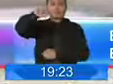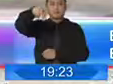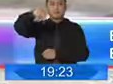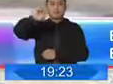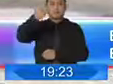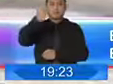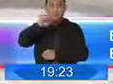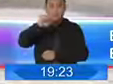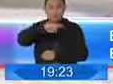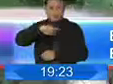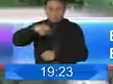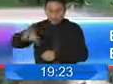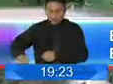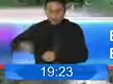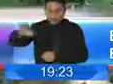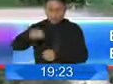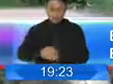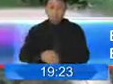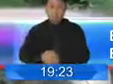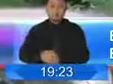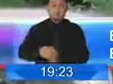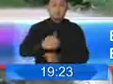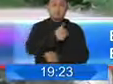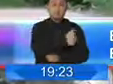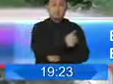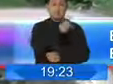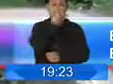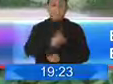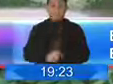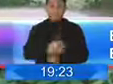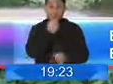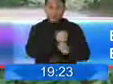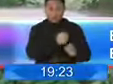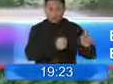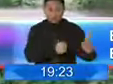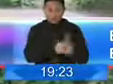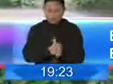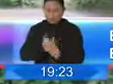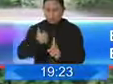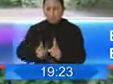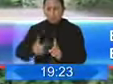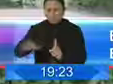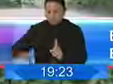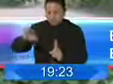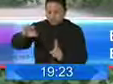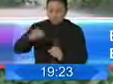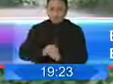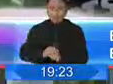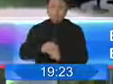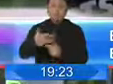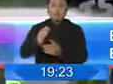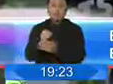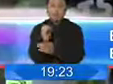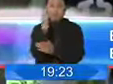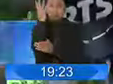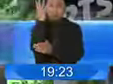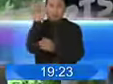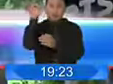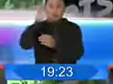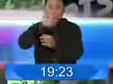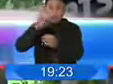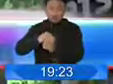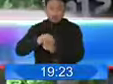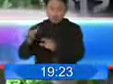Río Bonito. Fue un trabajador del lugar quien encontró el cadáver, que estaba cubierto con hojas de banano. Mi compañero andaba deshojando por